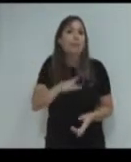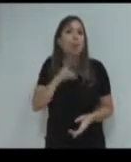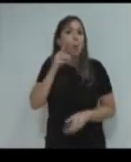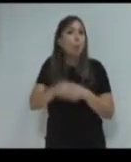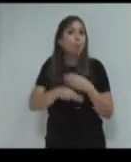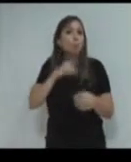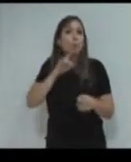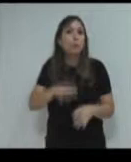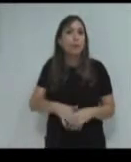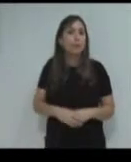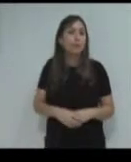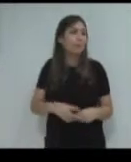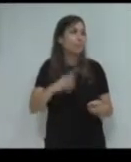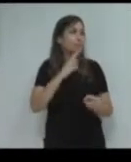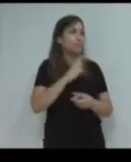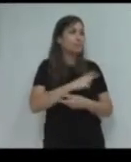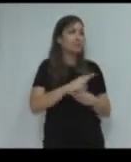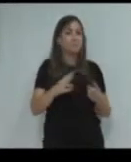utilizar. Oxigenado.